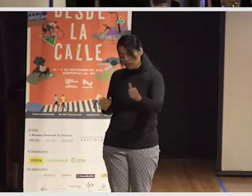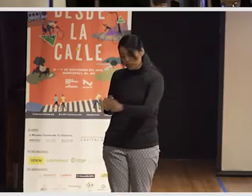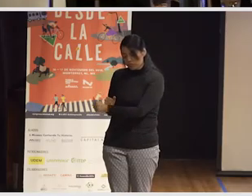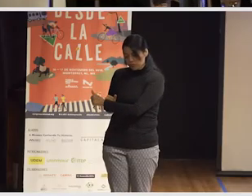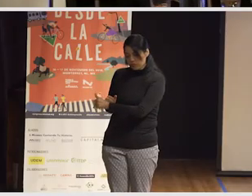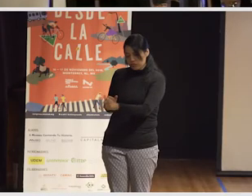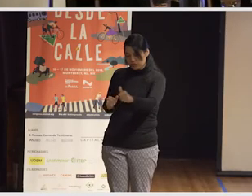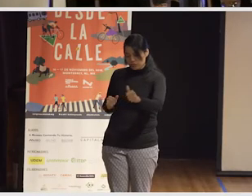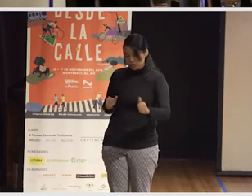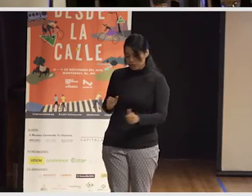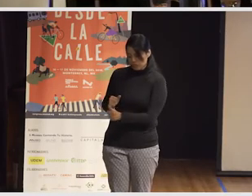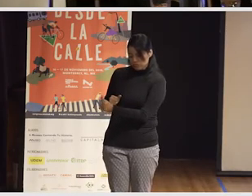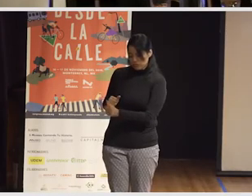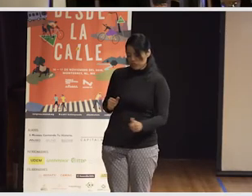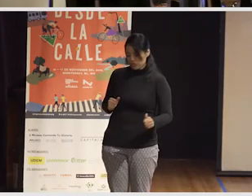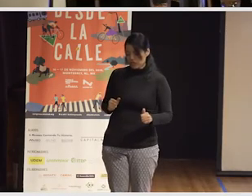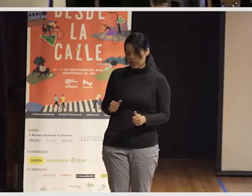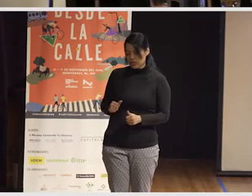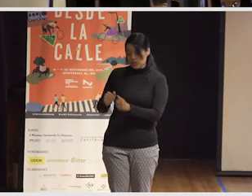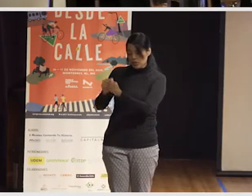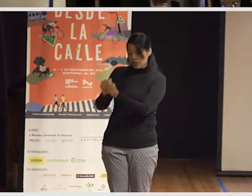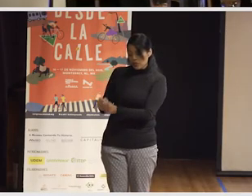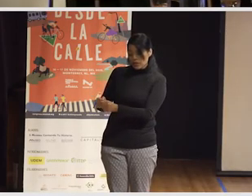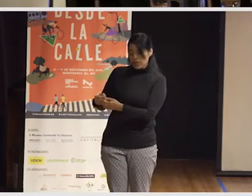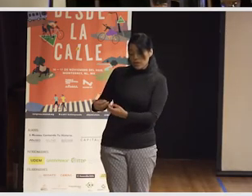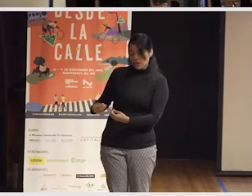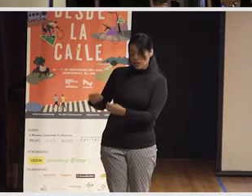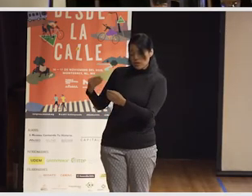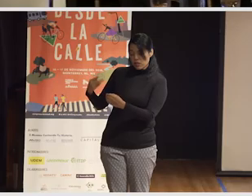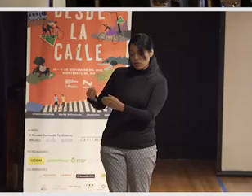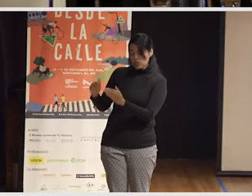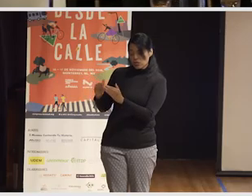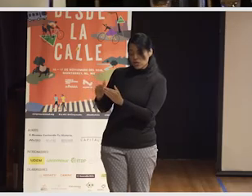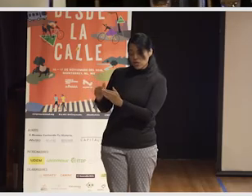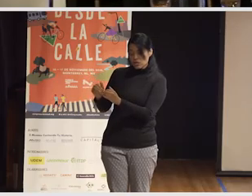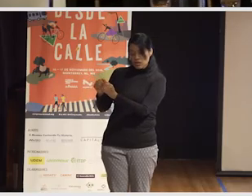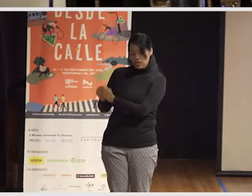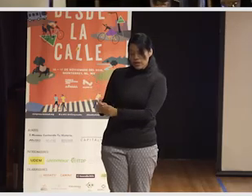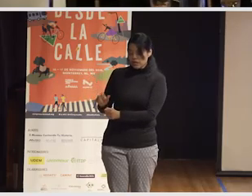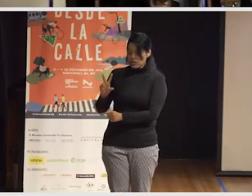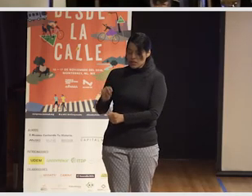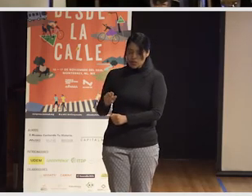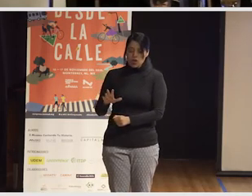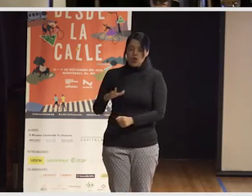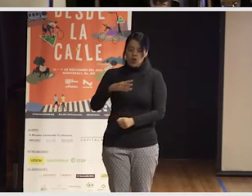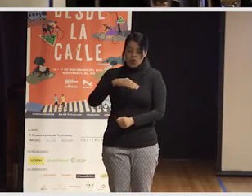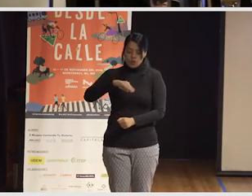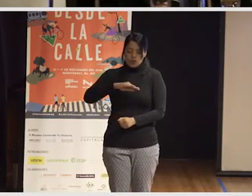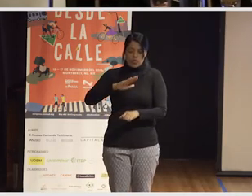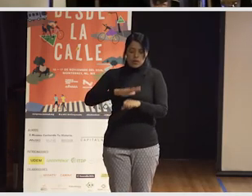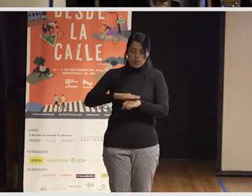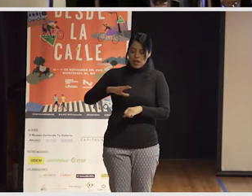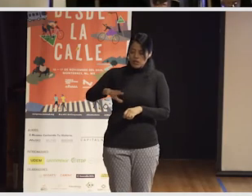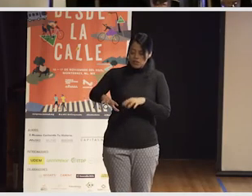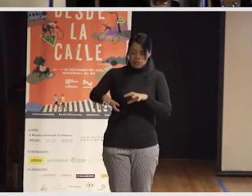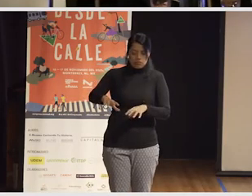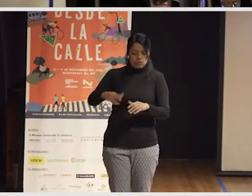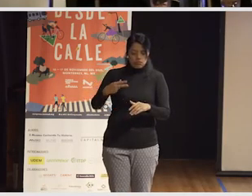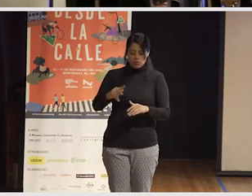dentro de su imaginario quedarse a vivir por ejemplo en morelia ellos buscan más la vida cotidiana de esa zona entonces